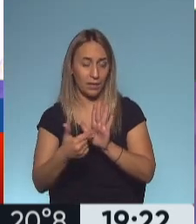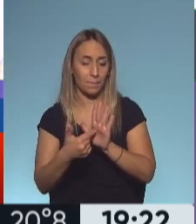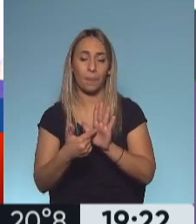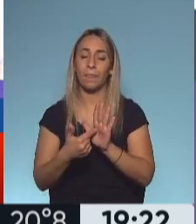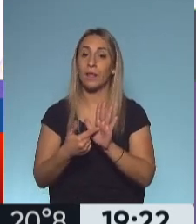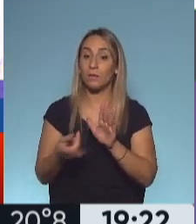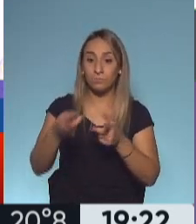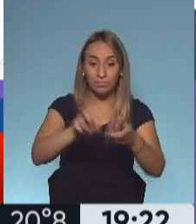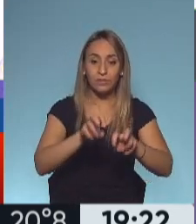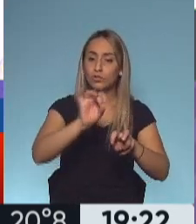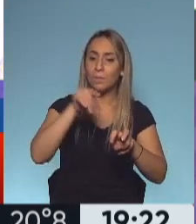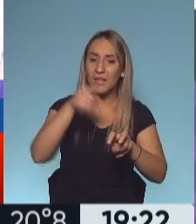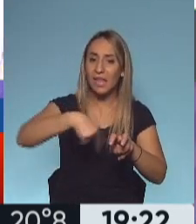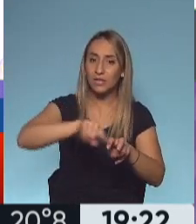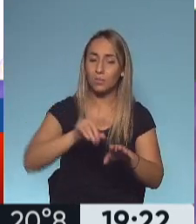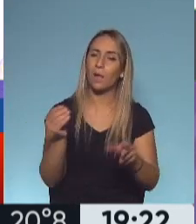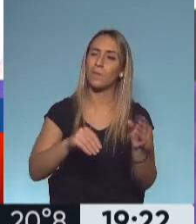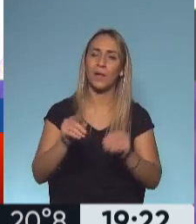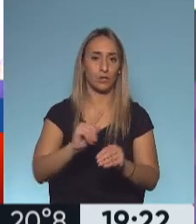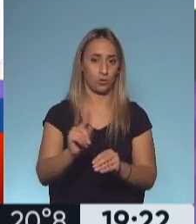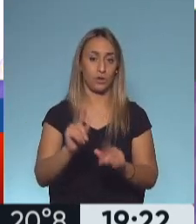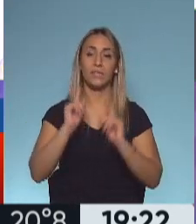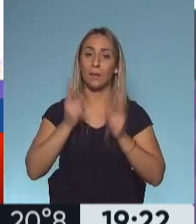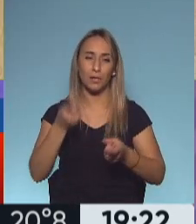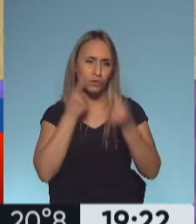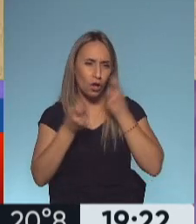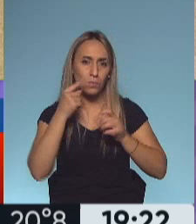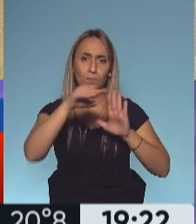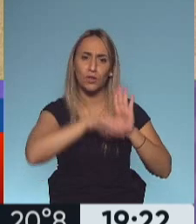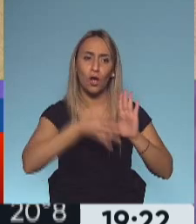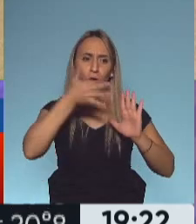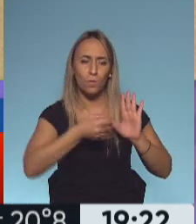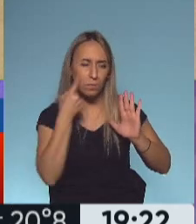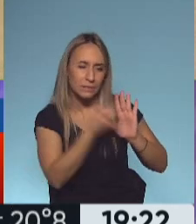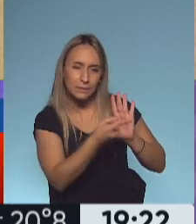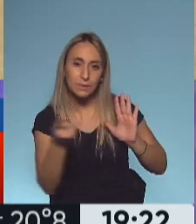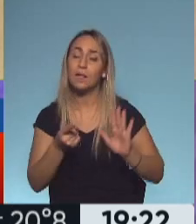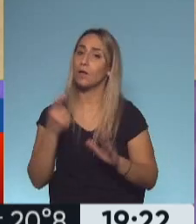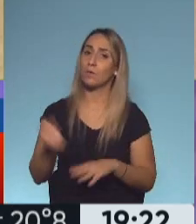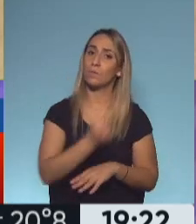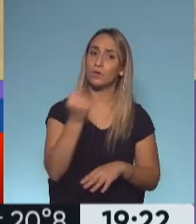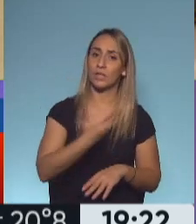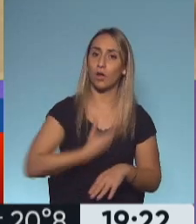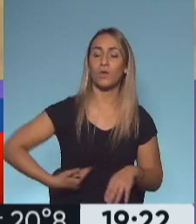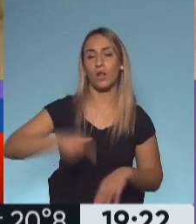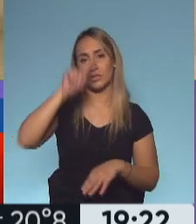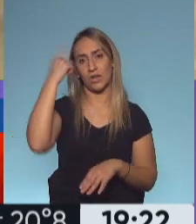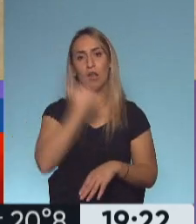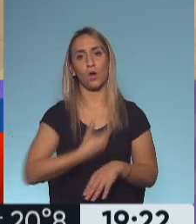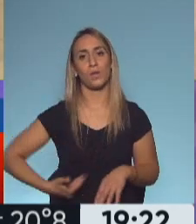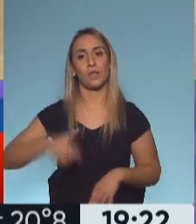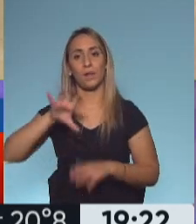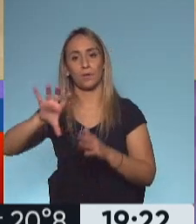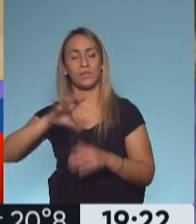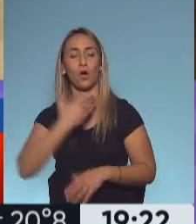transporte público lo tomen, pero sobre todo también que se cumplan los protocolos. Y aquí es muy importante que todos, Gobierno Nacional, Gobierno de la provincia y Gobierno de la